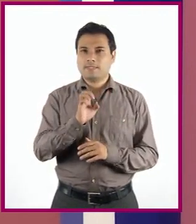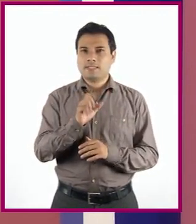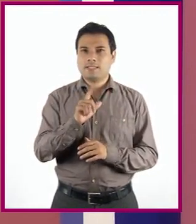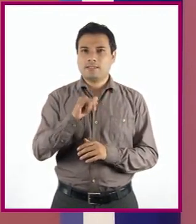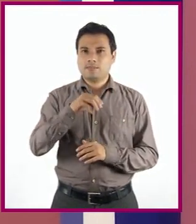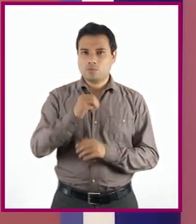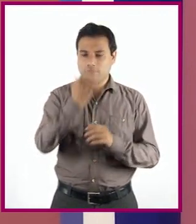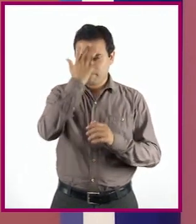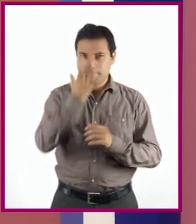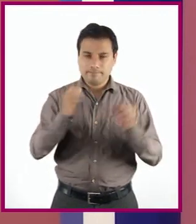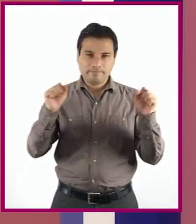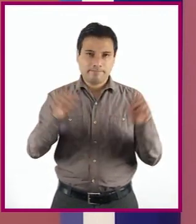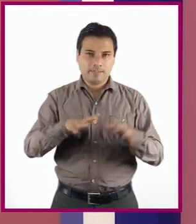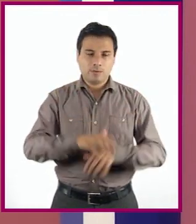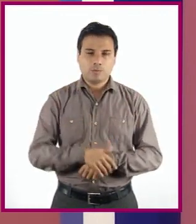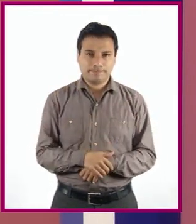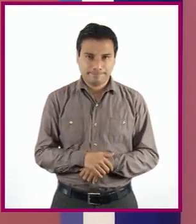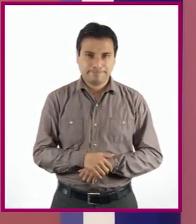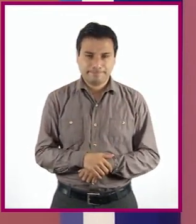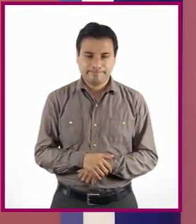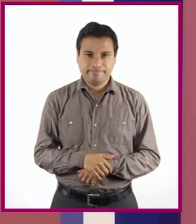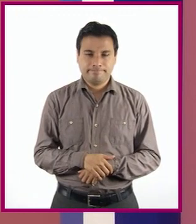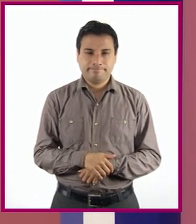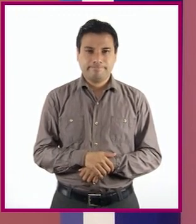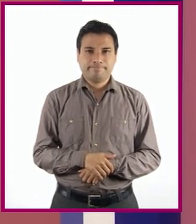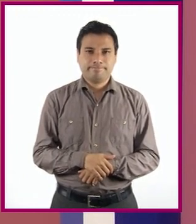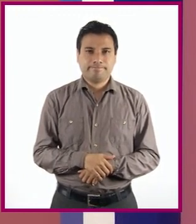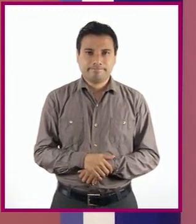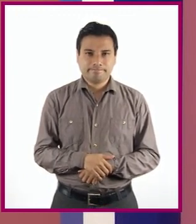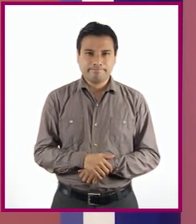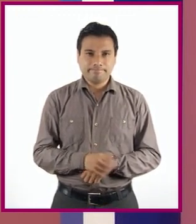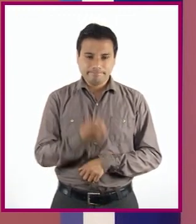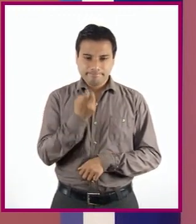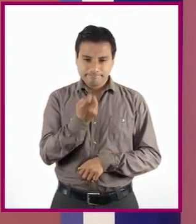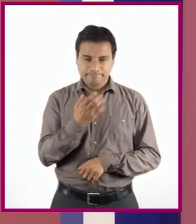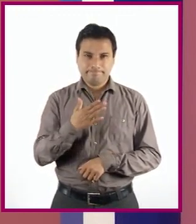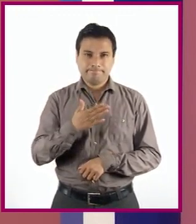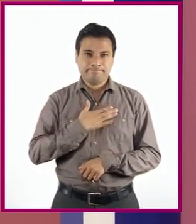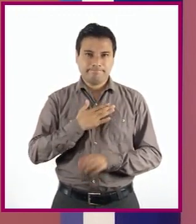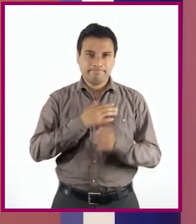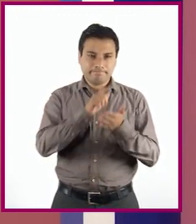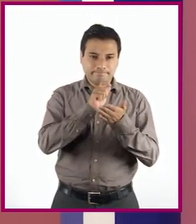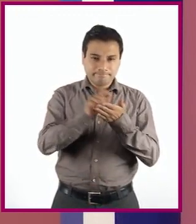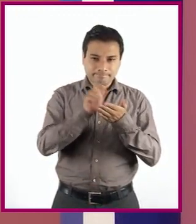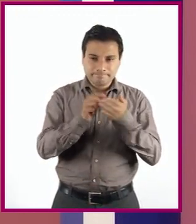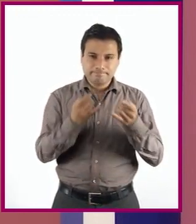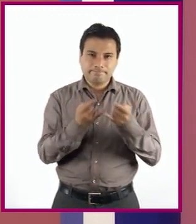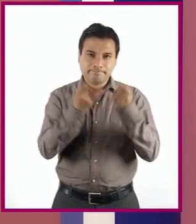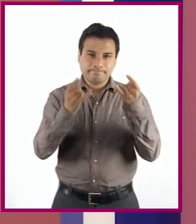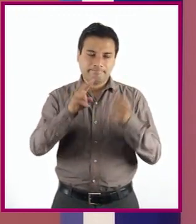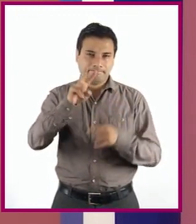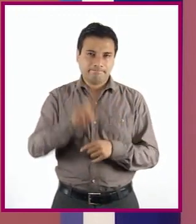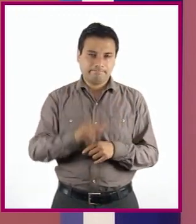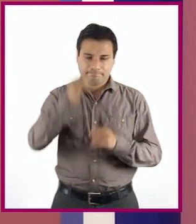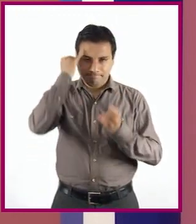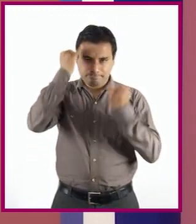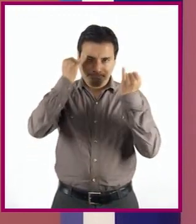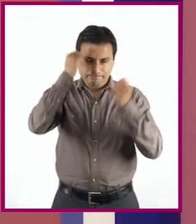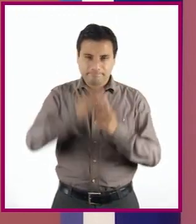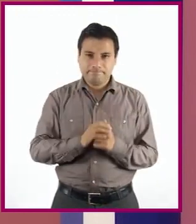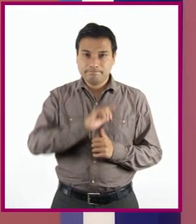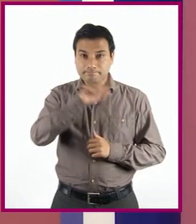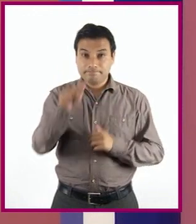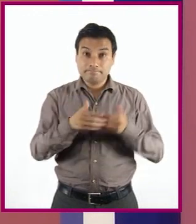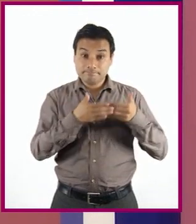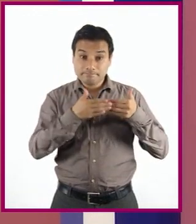como los críticos bautizaron a esa forma de escribir que conjugaba verdad y fantasía. Los años siguientes los